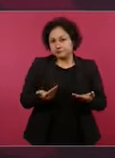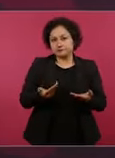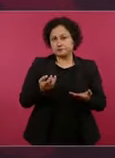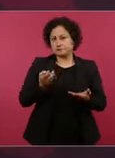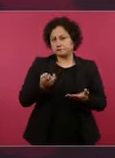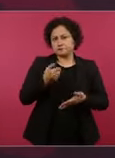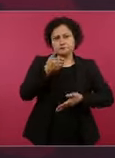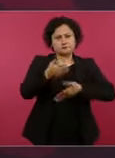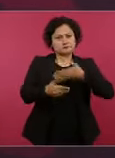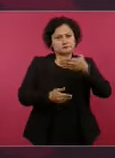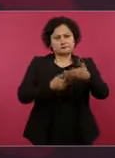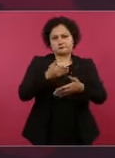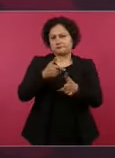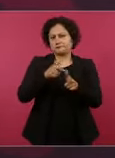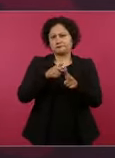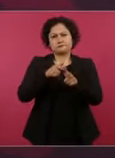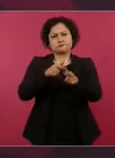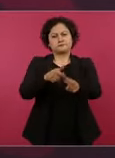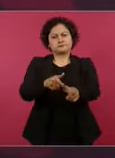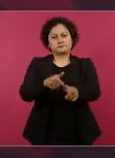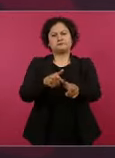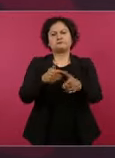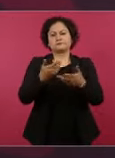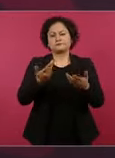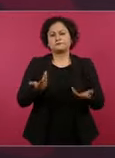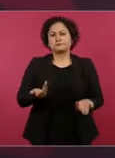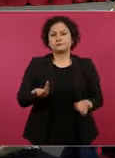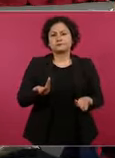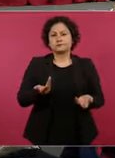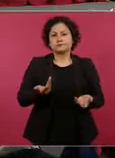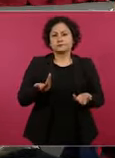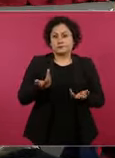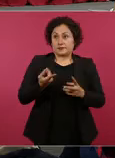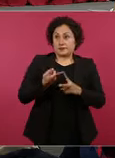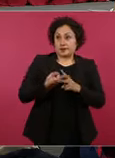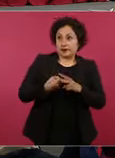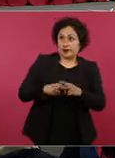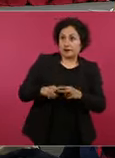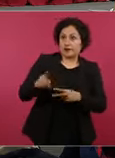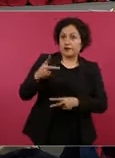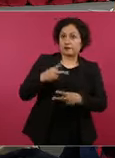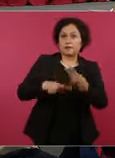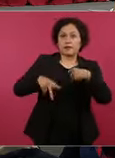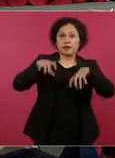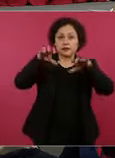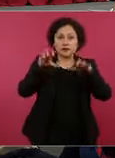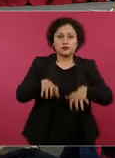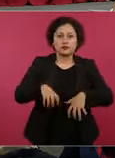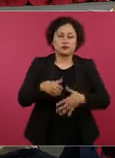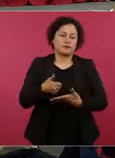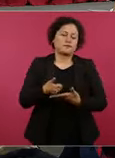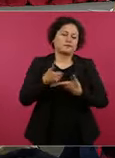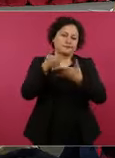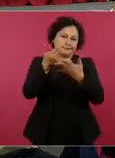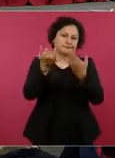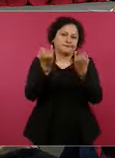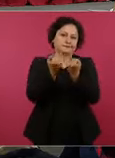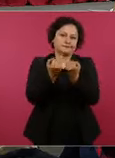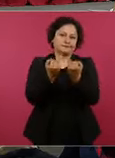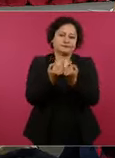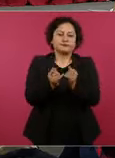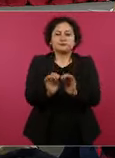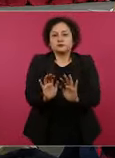avanzando y ayuda el que ya empiece a llover, aunque hay que esperar porque